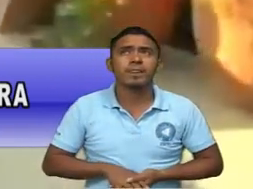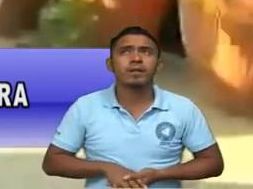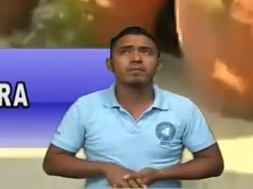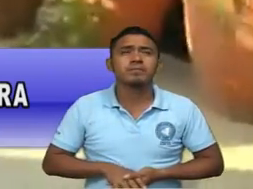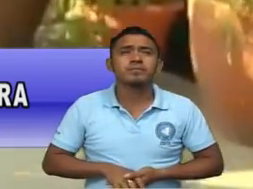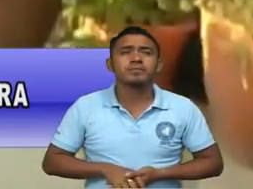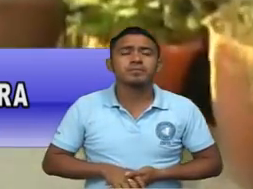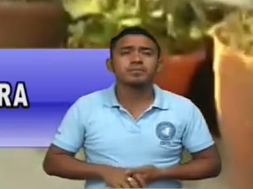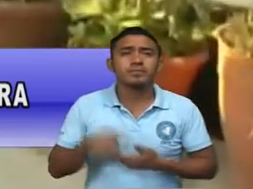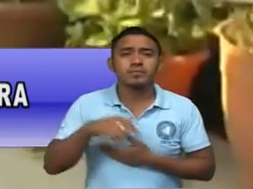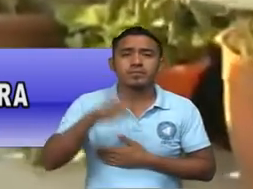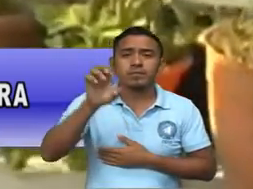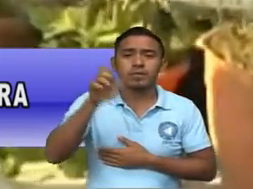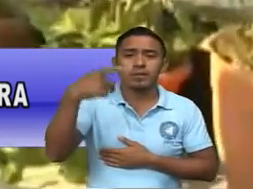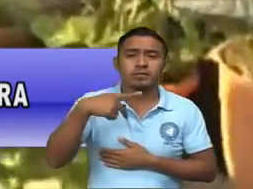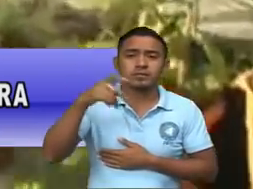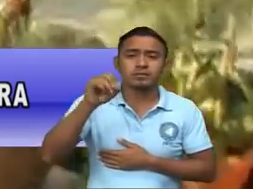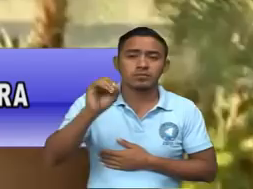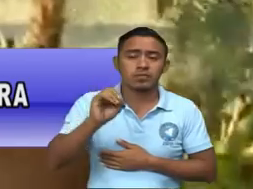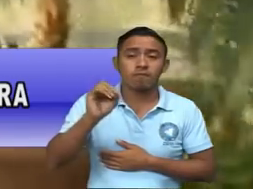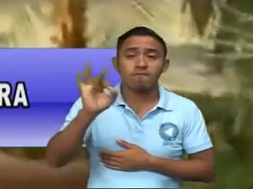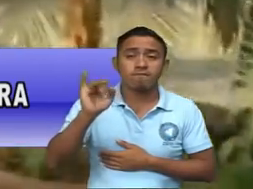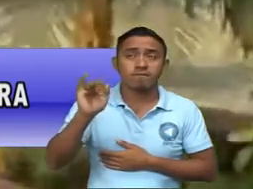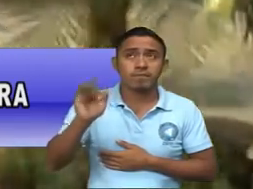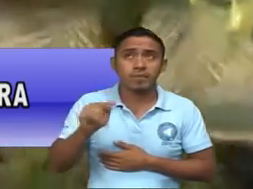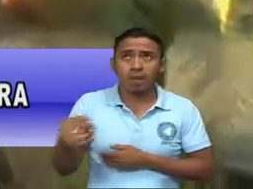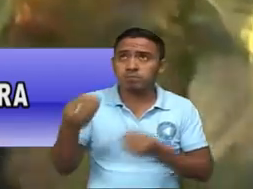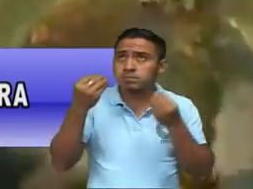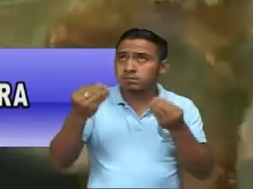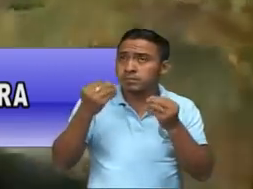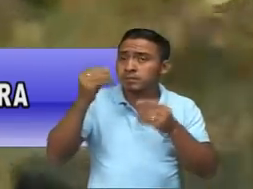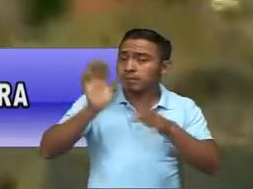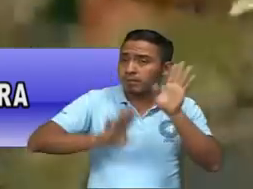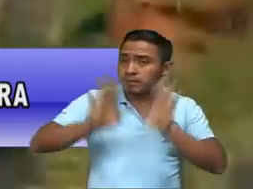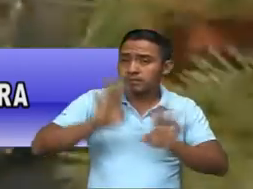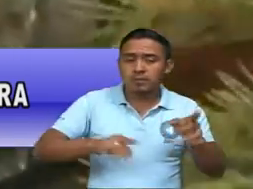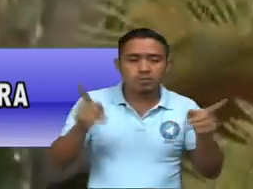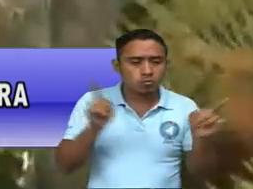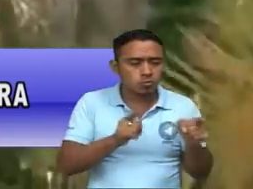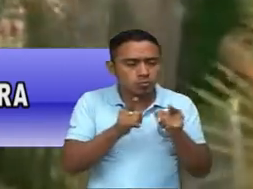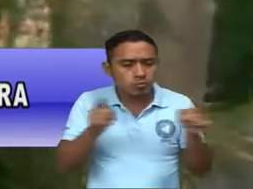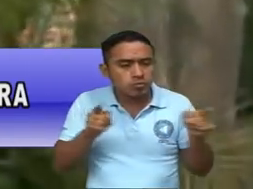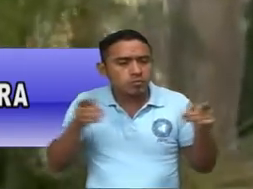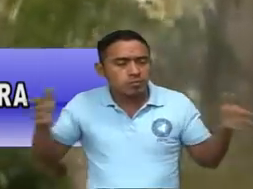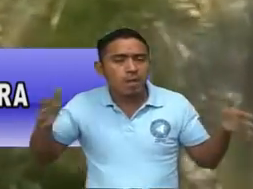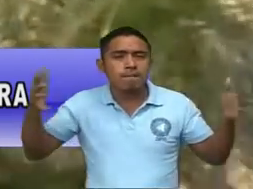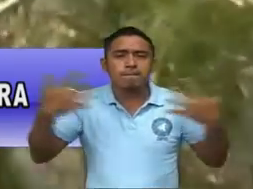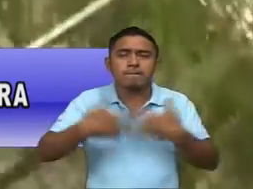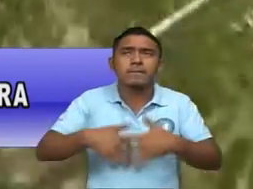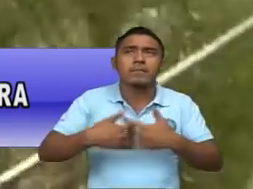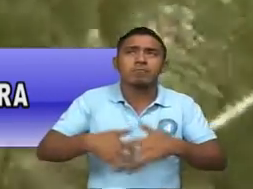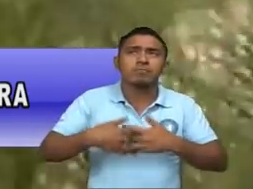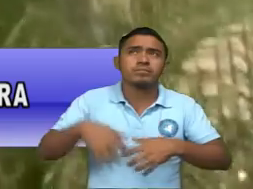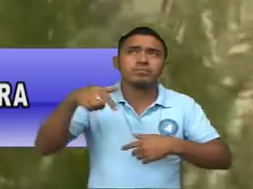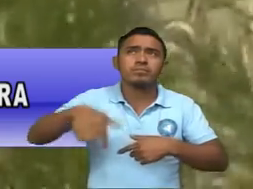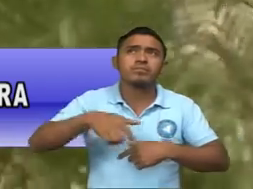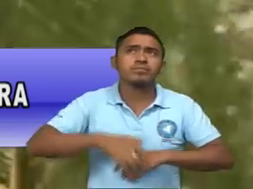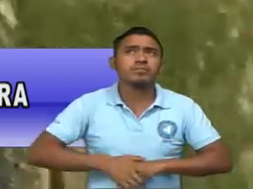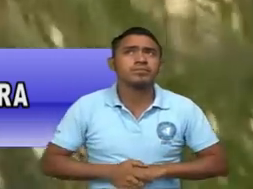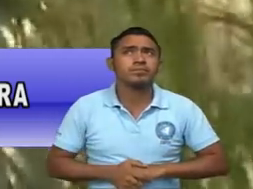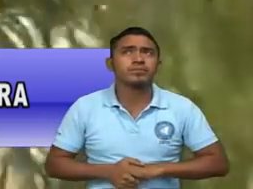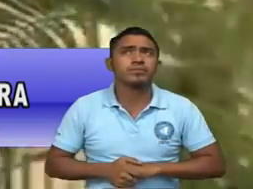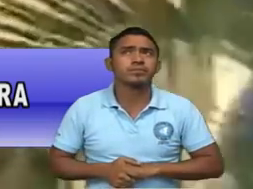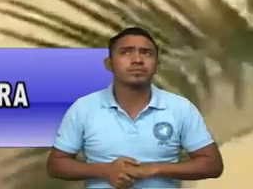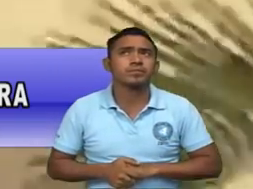esta Ecoferia. Hay mucha participación de la micro, pequeña y mediana empresa